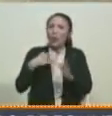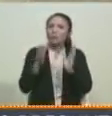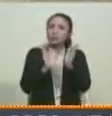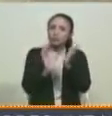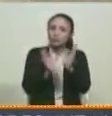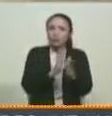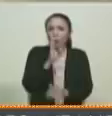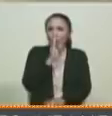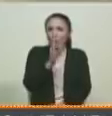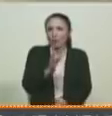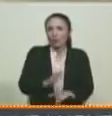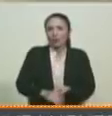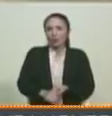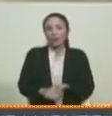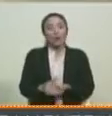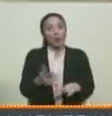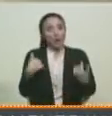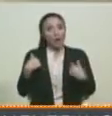Ah, no voy a hablar con los banqueros.